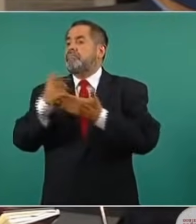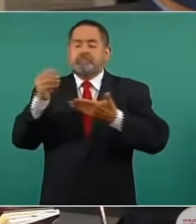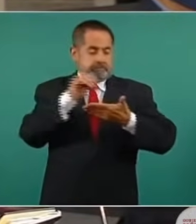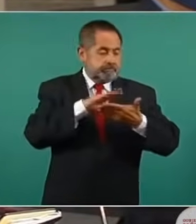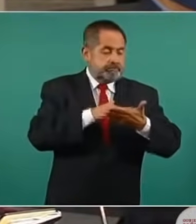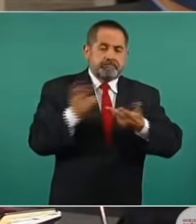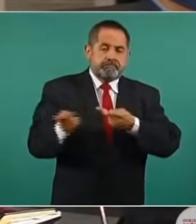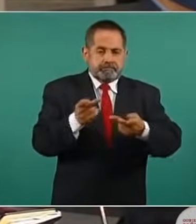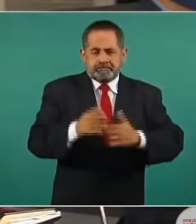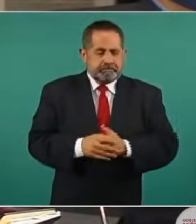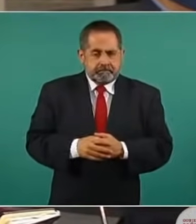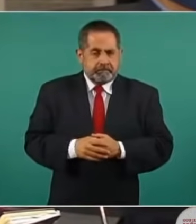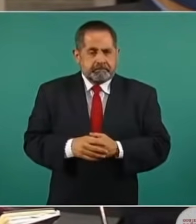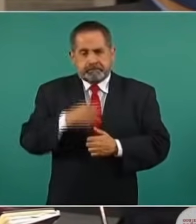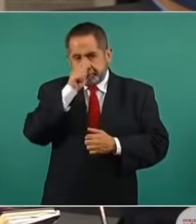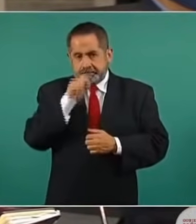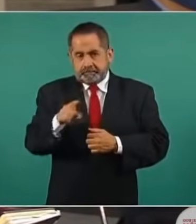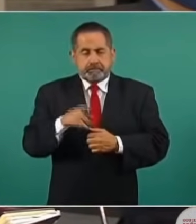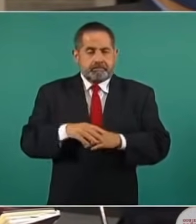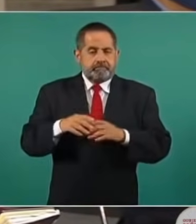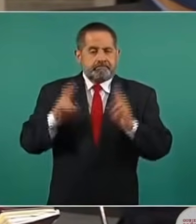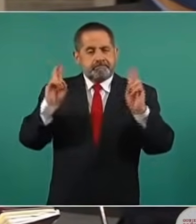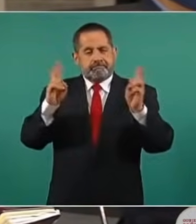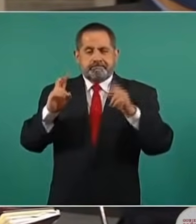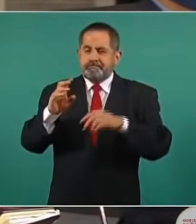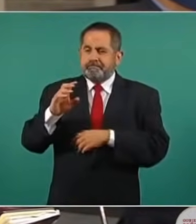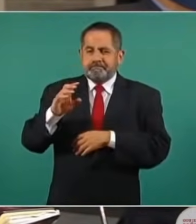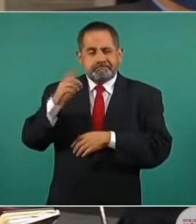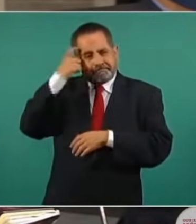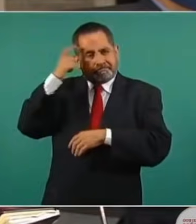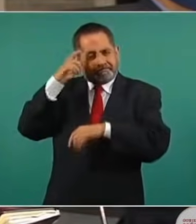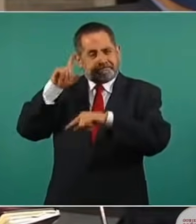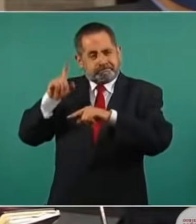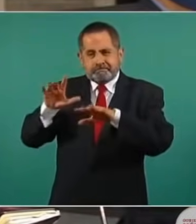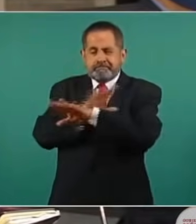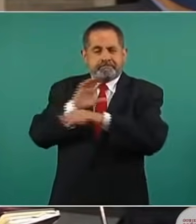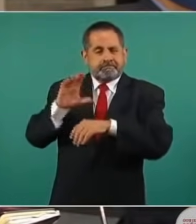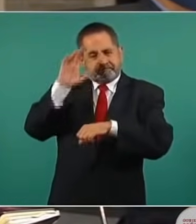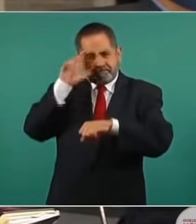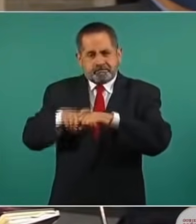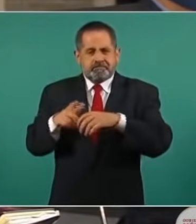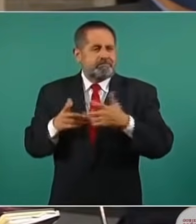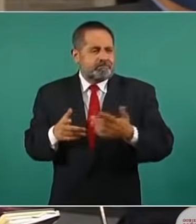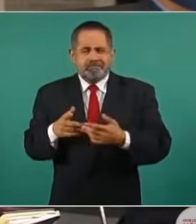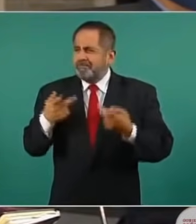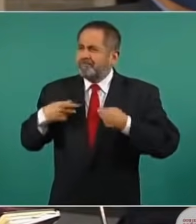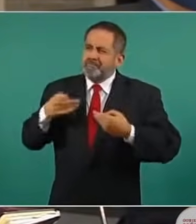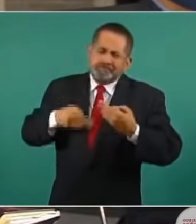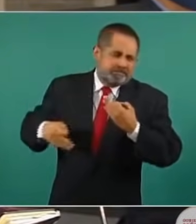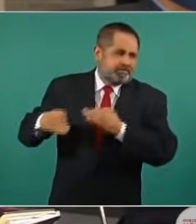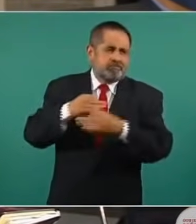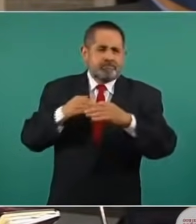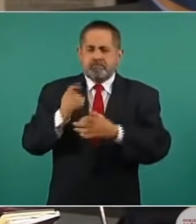Y también en este sentido, la batalla cultural, es decir, cómo lograr que la sociedad toda, no solamente